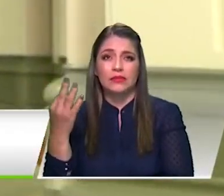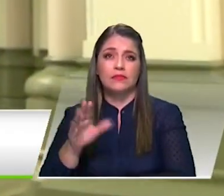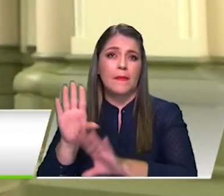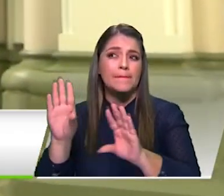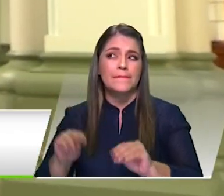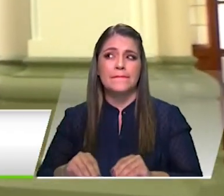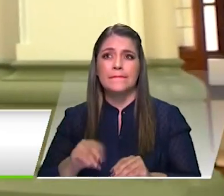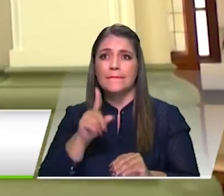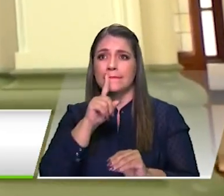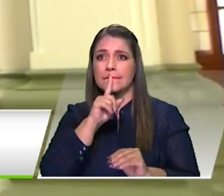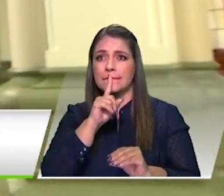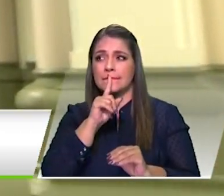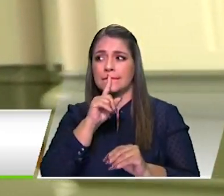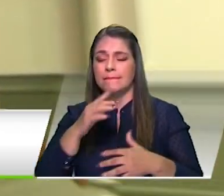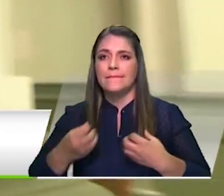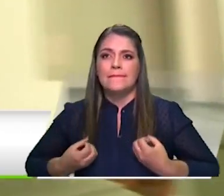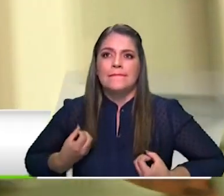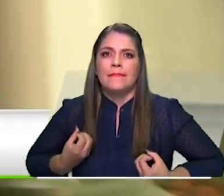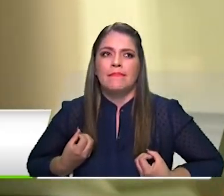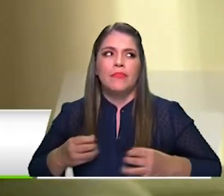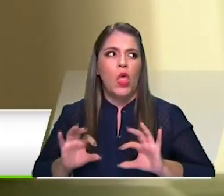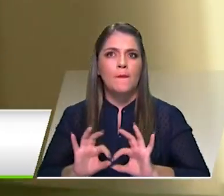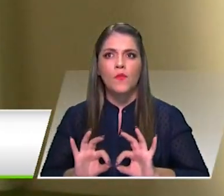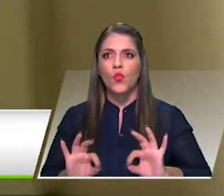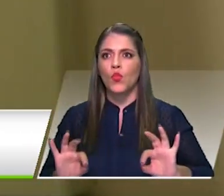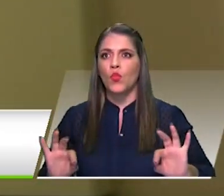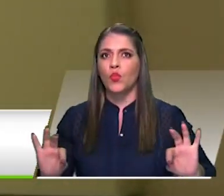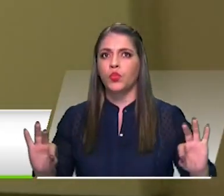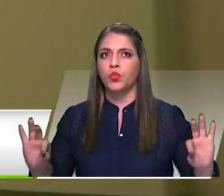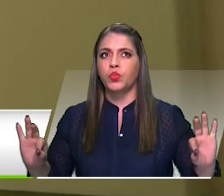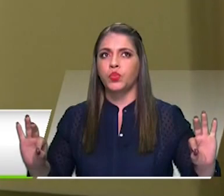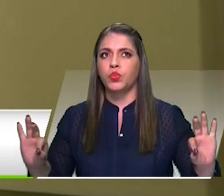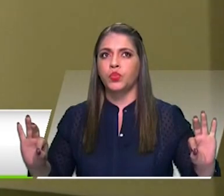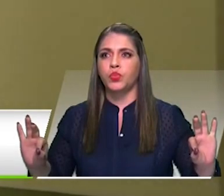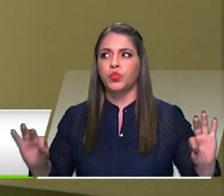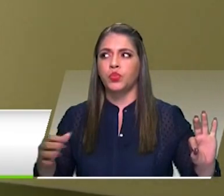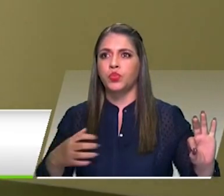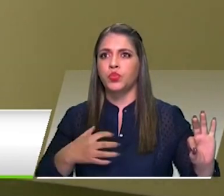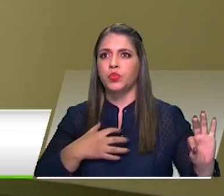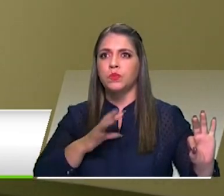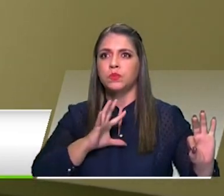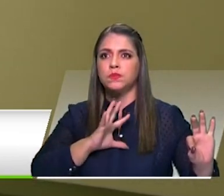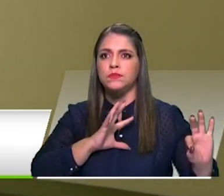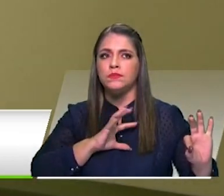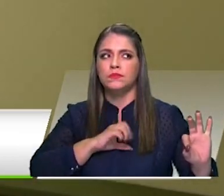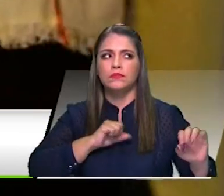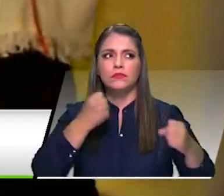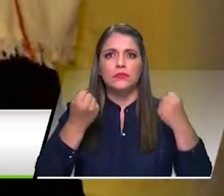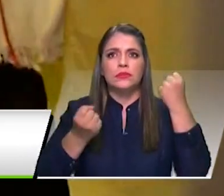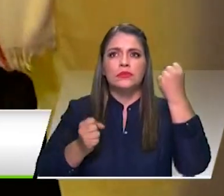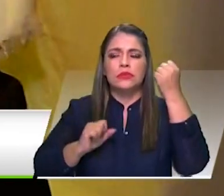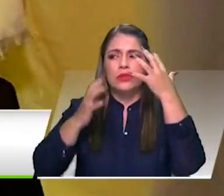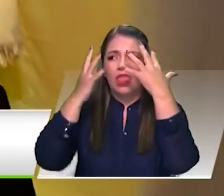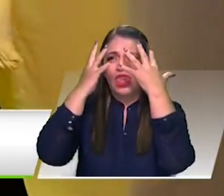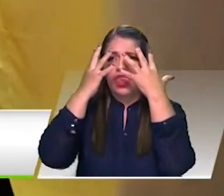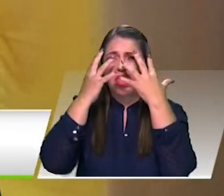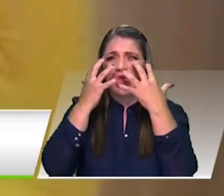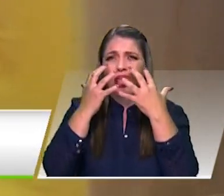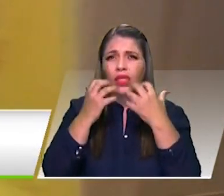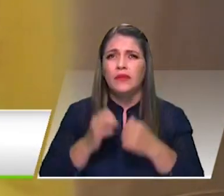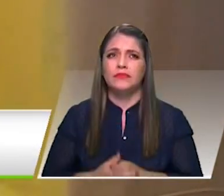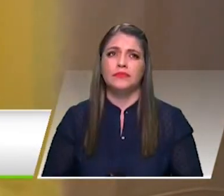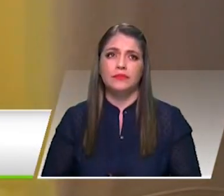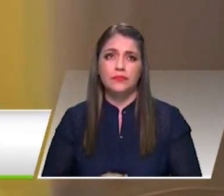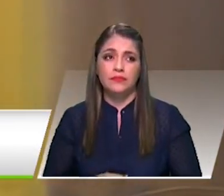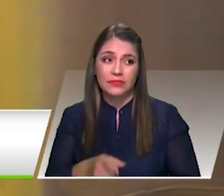y las expresiones de alegría y emotividad se transformaron en lamento, tristeza e incertidumbre. El drama ya no era